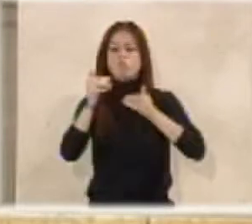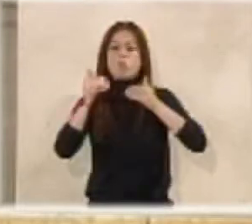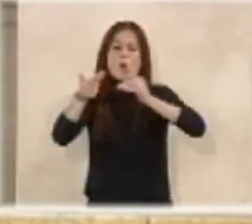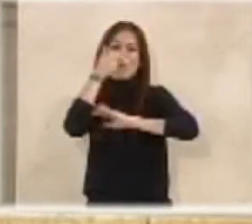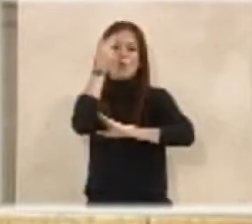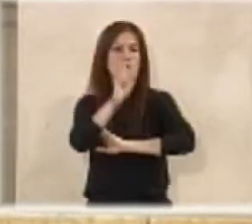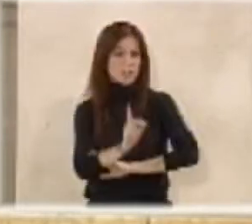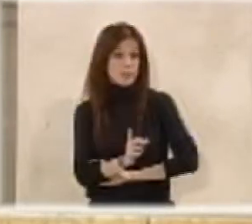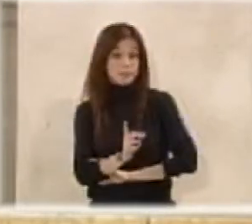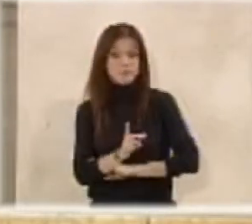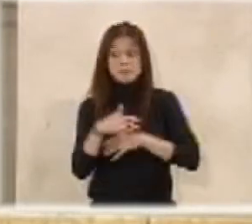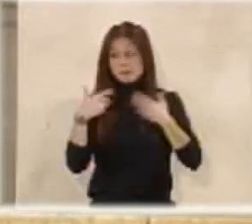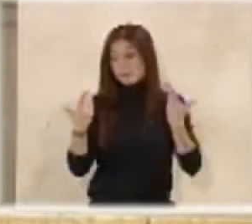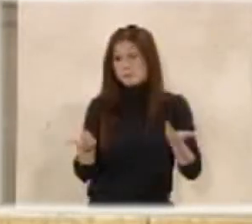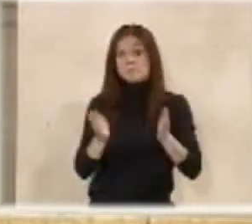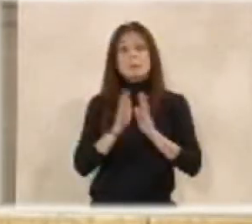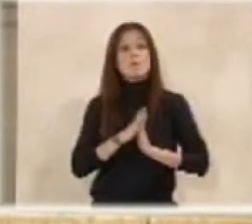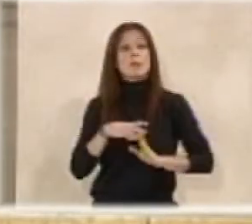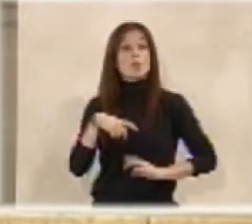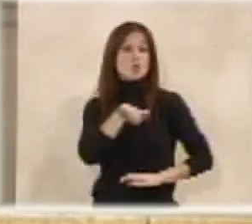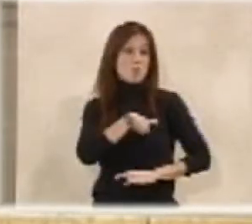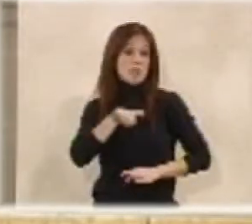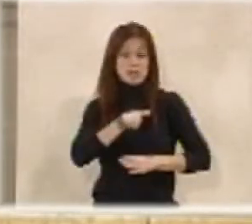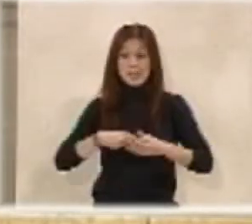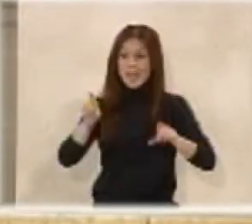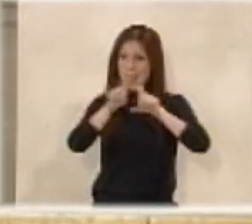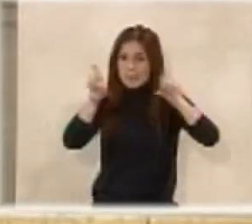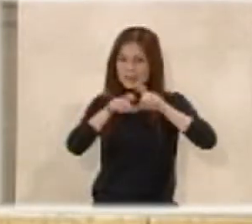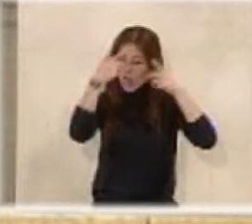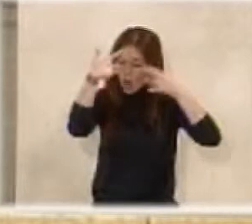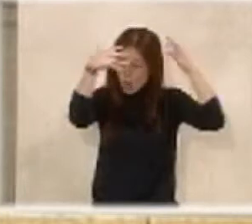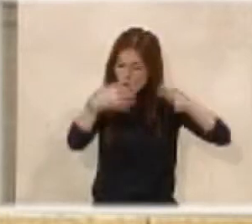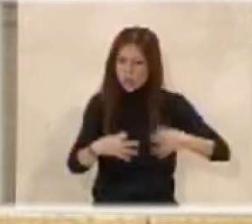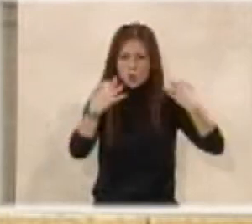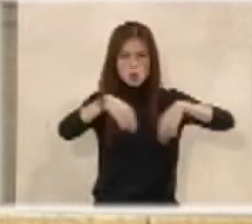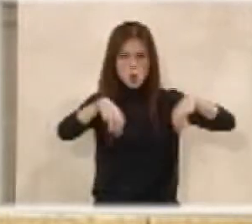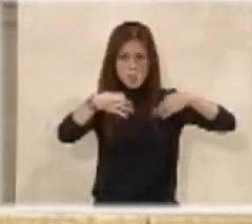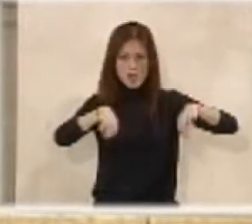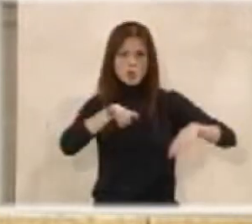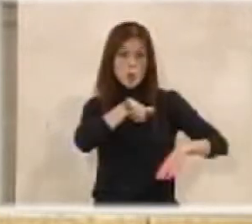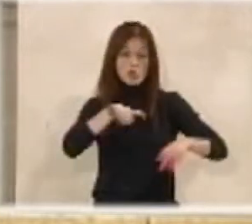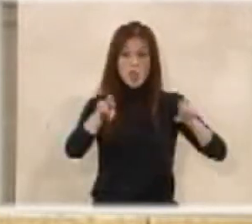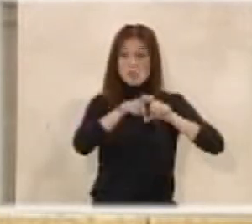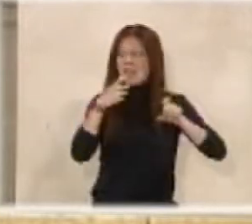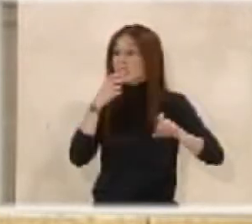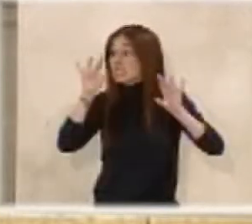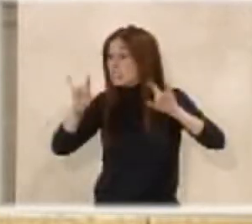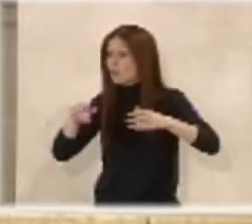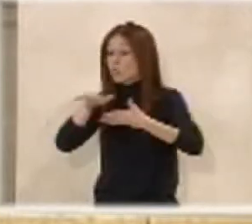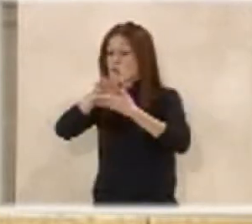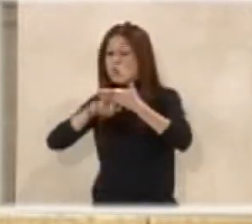Momento en el cual el comité de empresa, como es lógico y es normal, plantea que si se va a sacar un nuevo